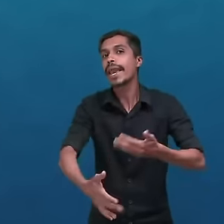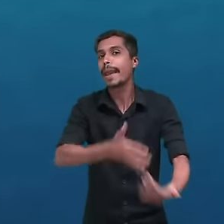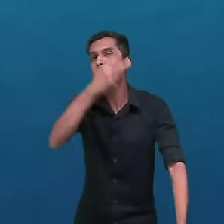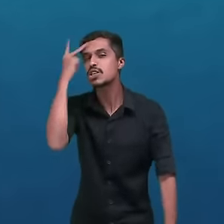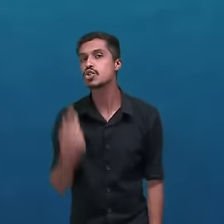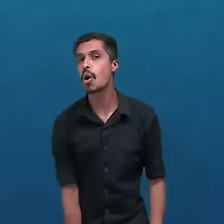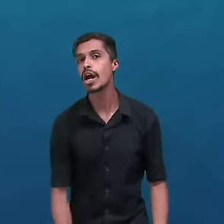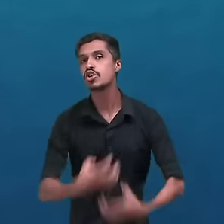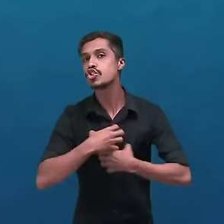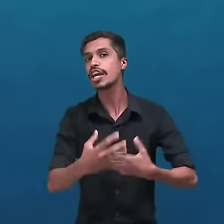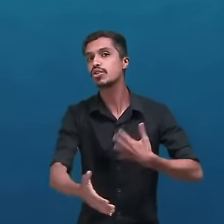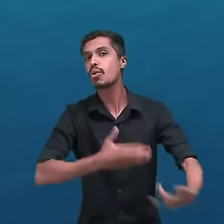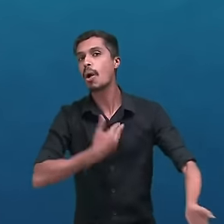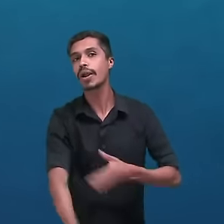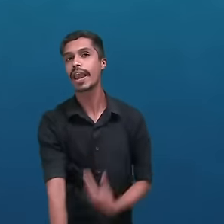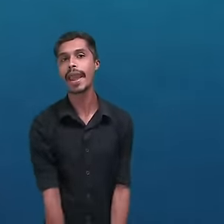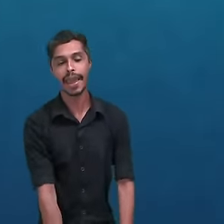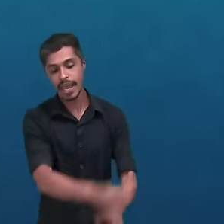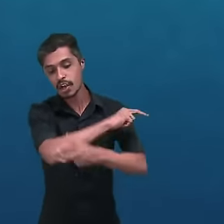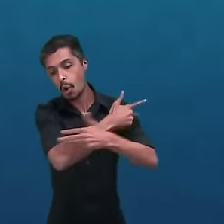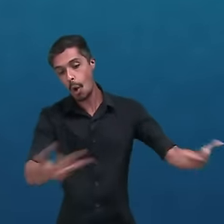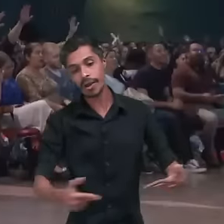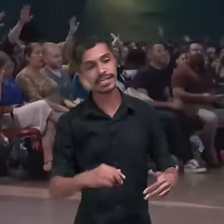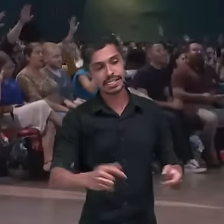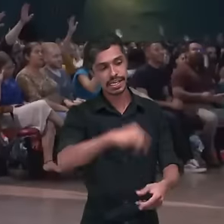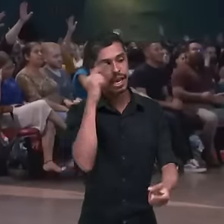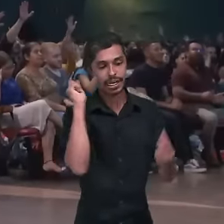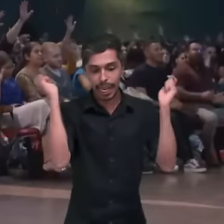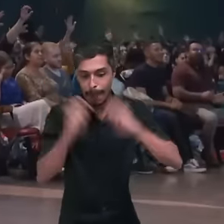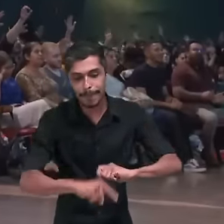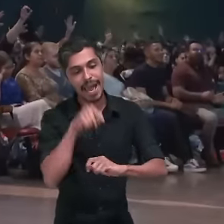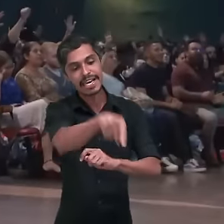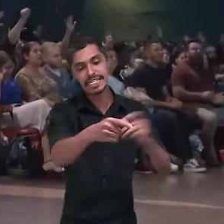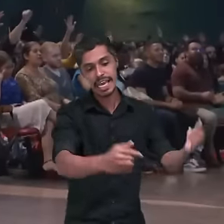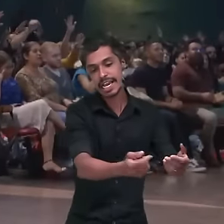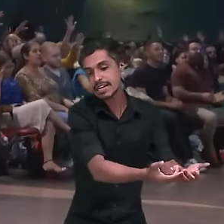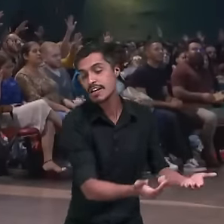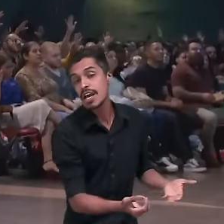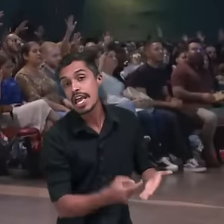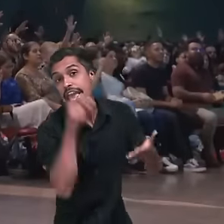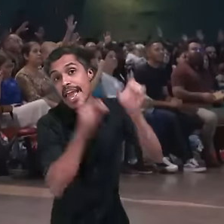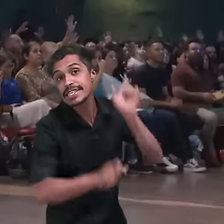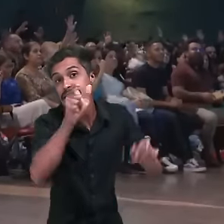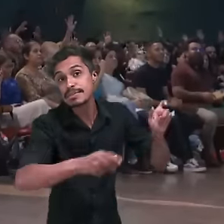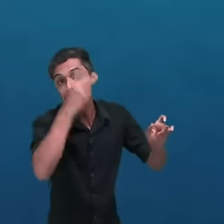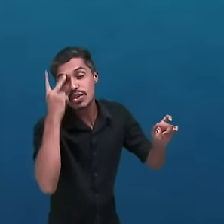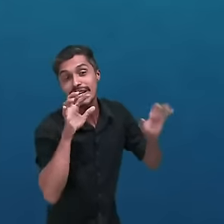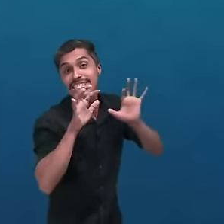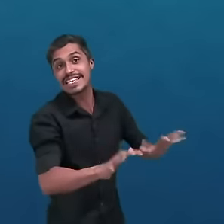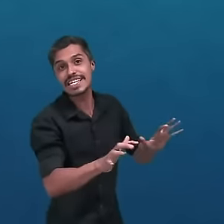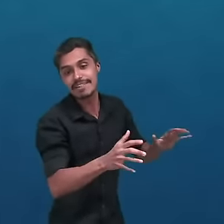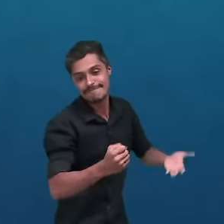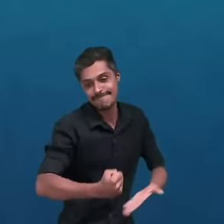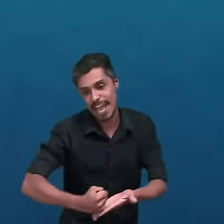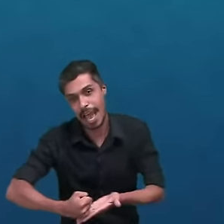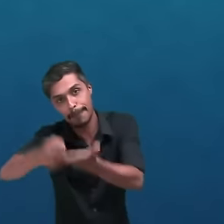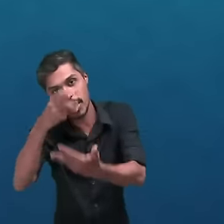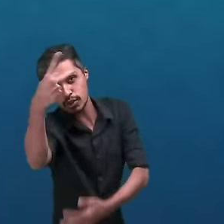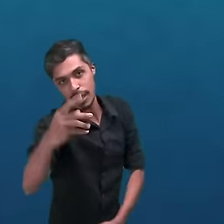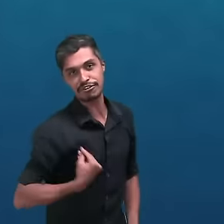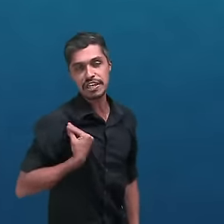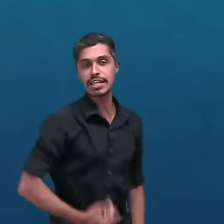quiere, quien quiere, como quiere, cuando quiere. A fila de Faraón va a te ligar. A fila de Faraón va a te enviar un